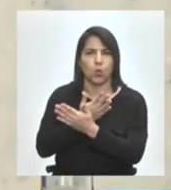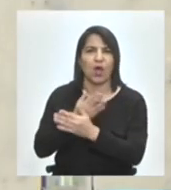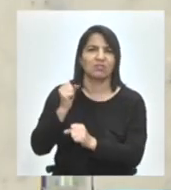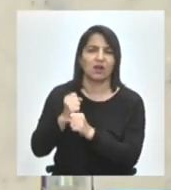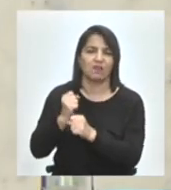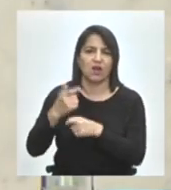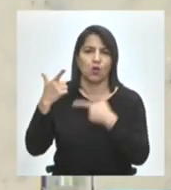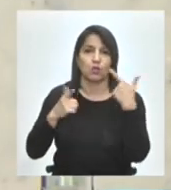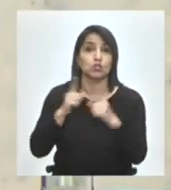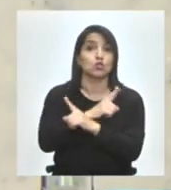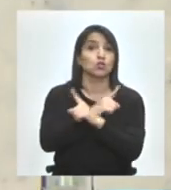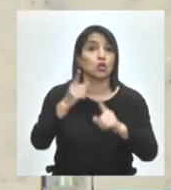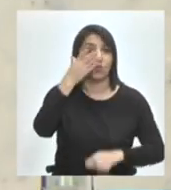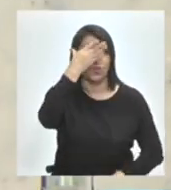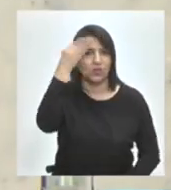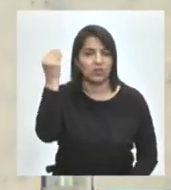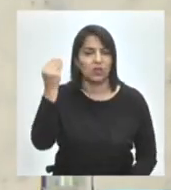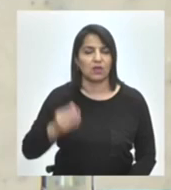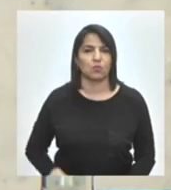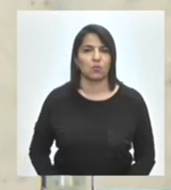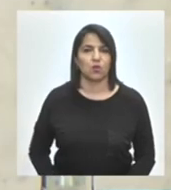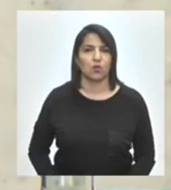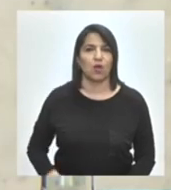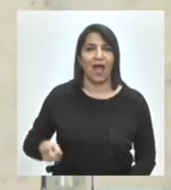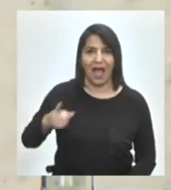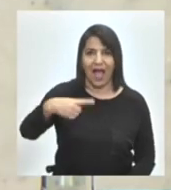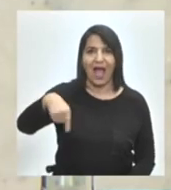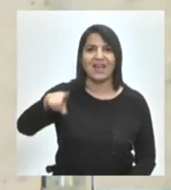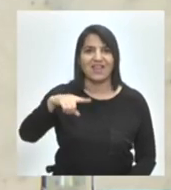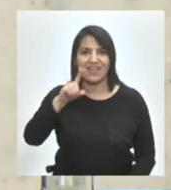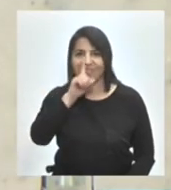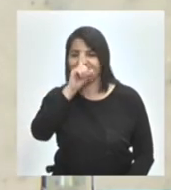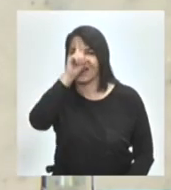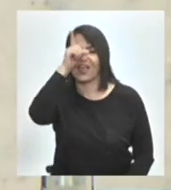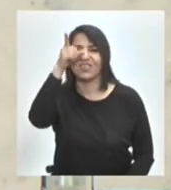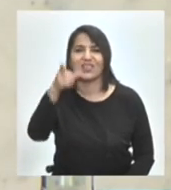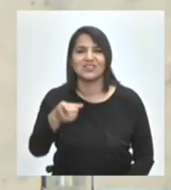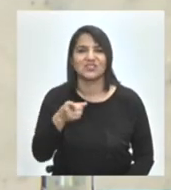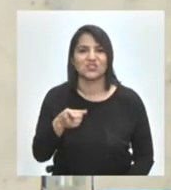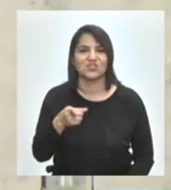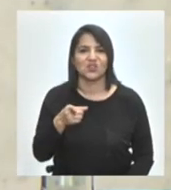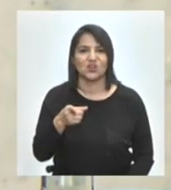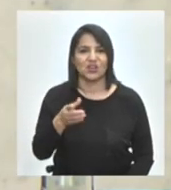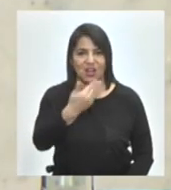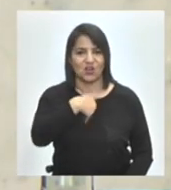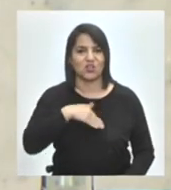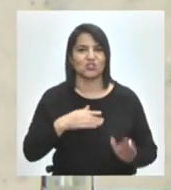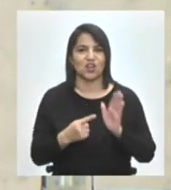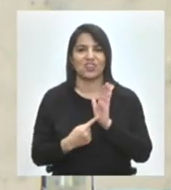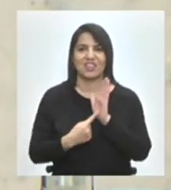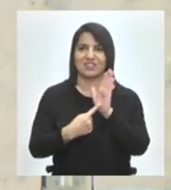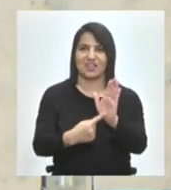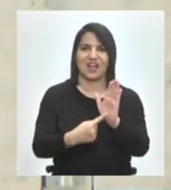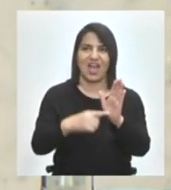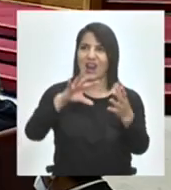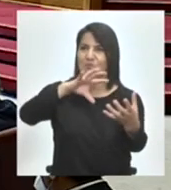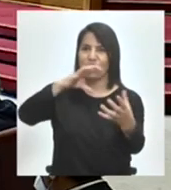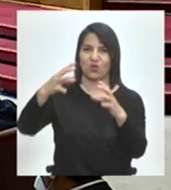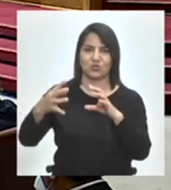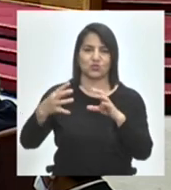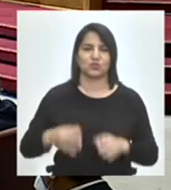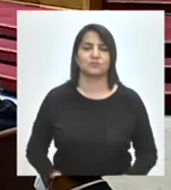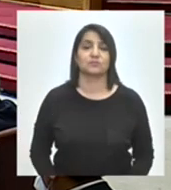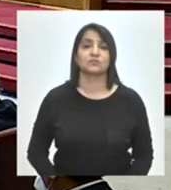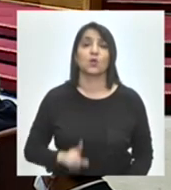Pero no nos olvidemos de aquellas sanas tradiciones que nos hacían destacar en el mundo entero. Una